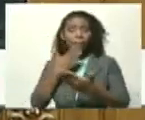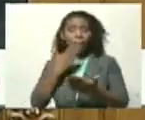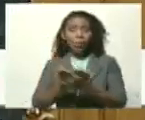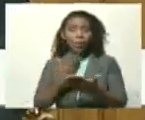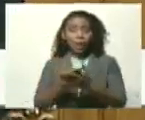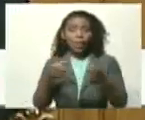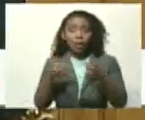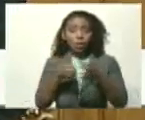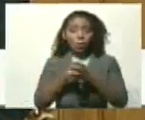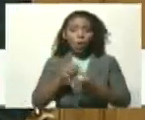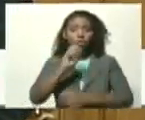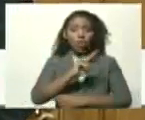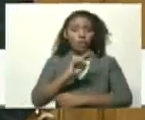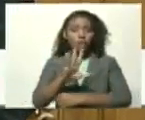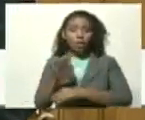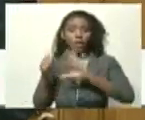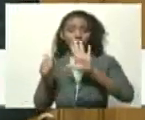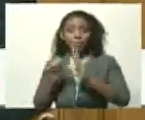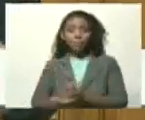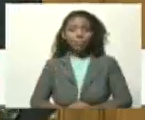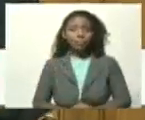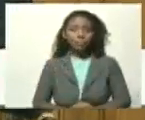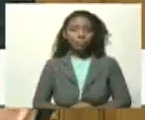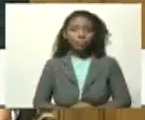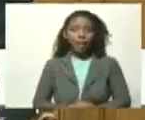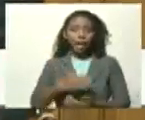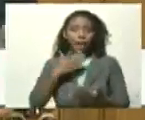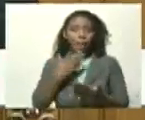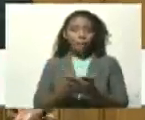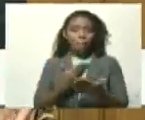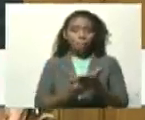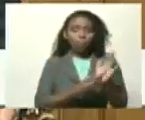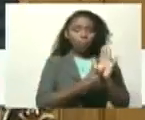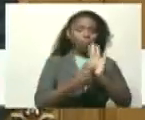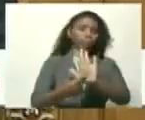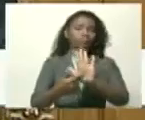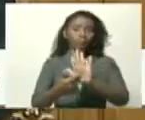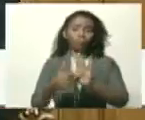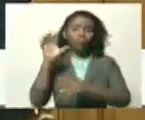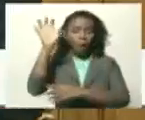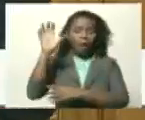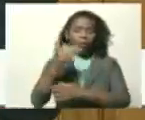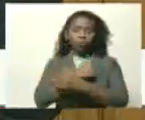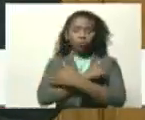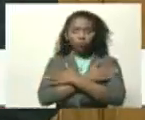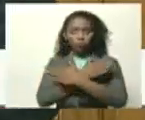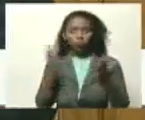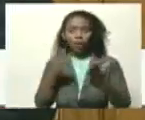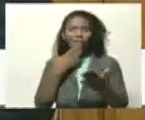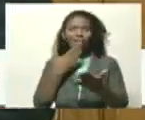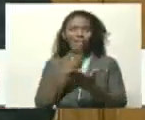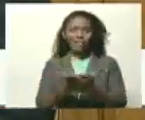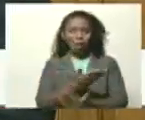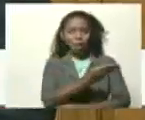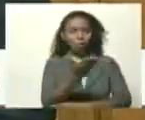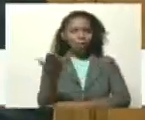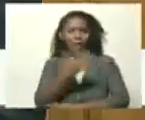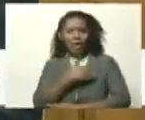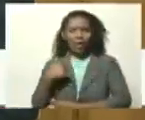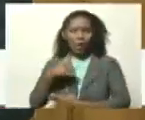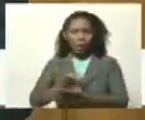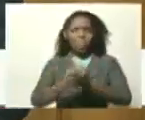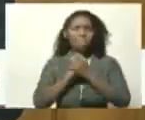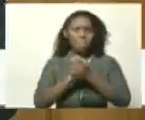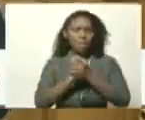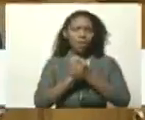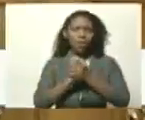Brigada 256. Y la presentamos ante el país y estamos a la orden de nuestro país. Muchísimas gracias a ustedes, queridos compañeros,